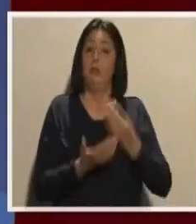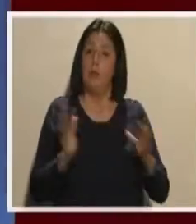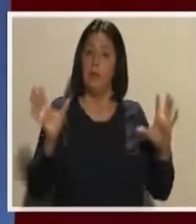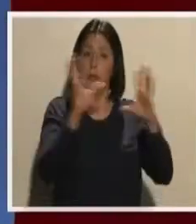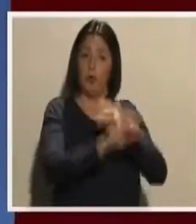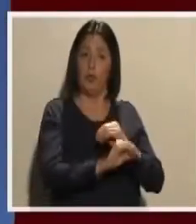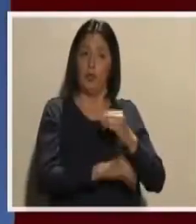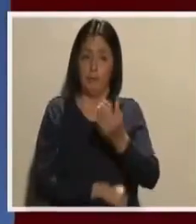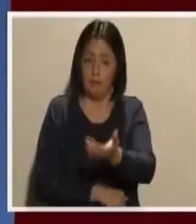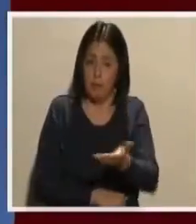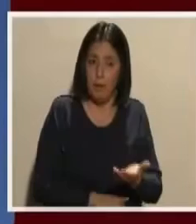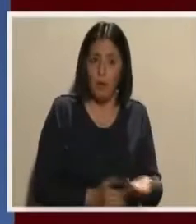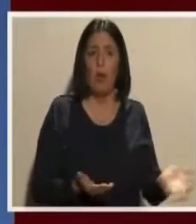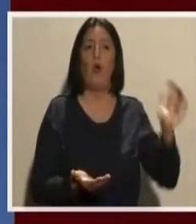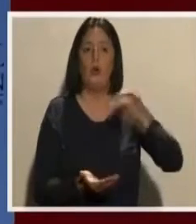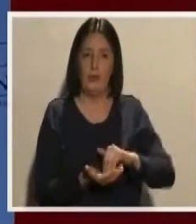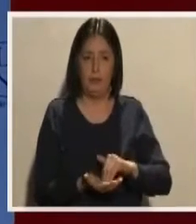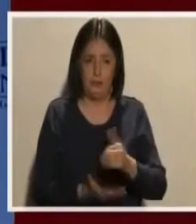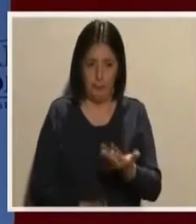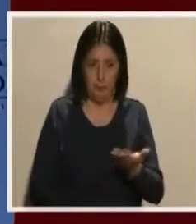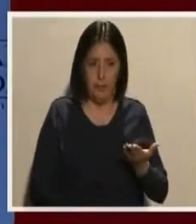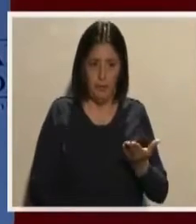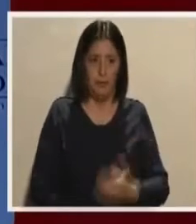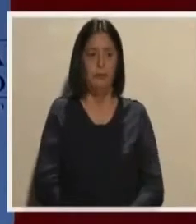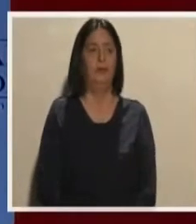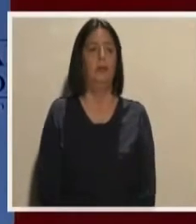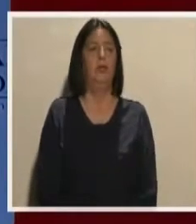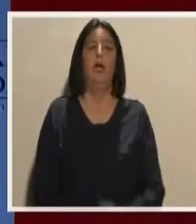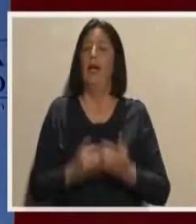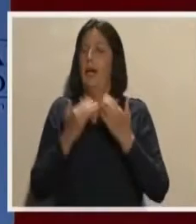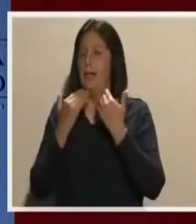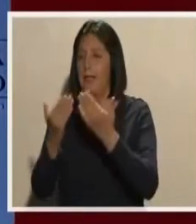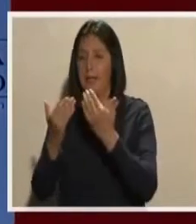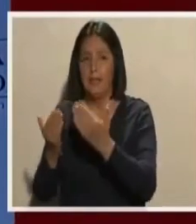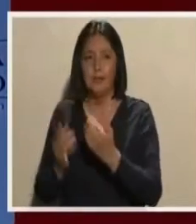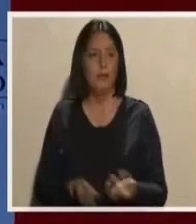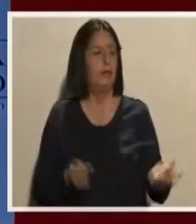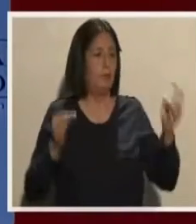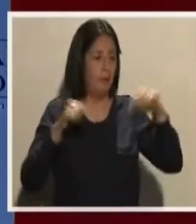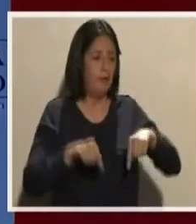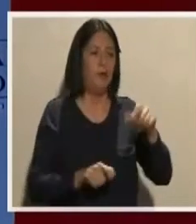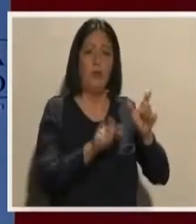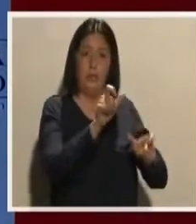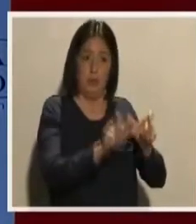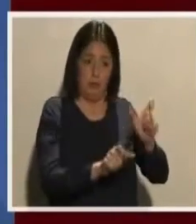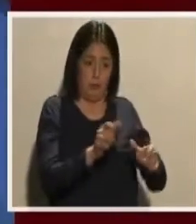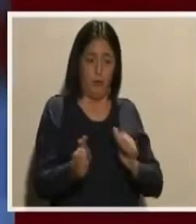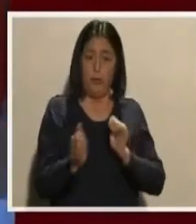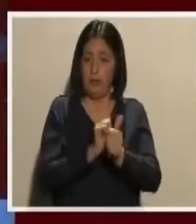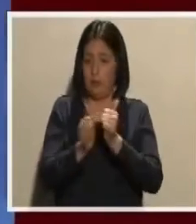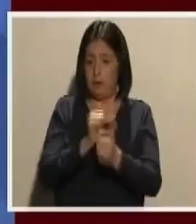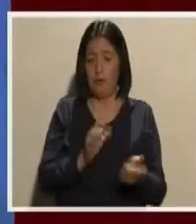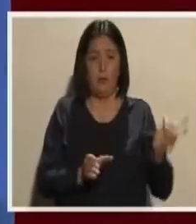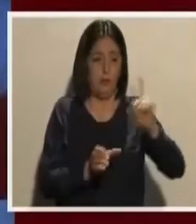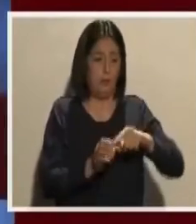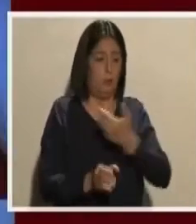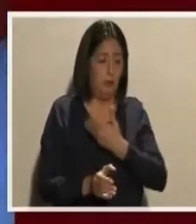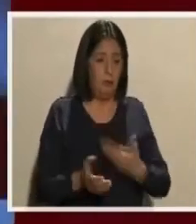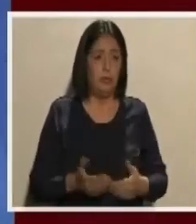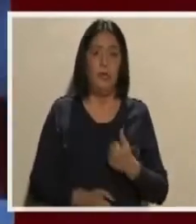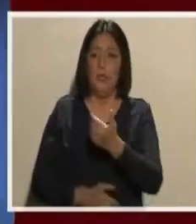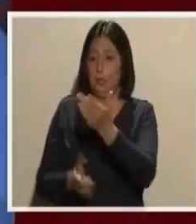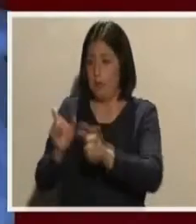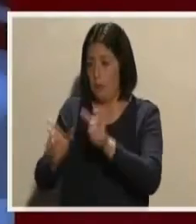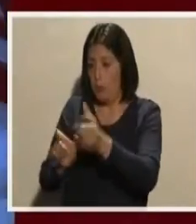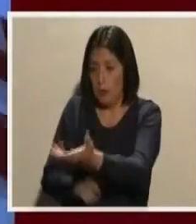Y bienvenidos nuevamente. Agradecemos la presencia de los candidatos, la presencia de los invitados aquí en la Universidad de